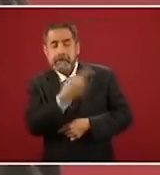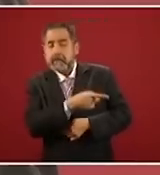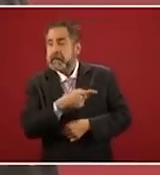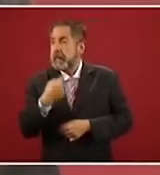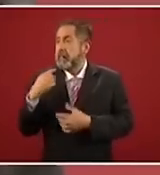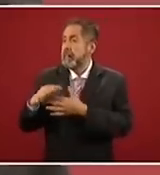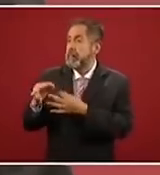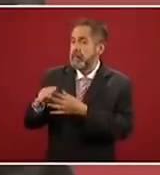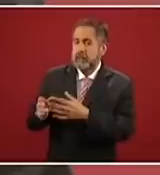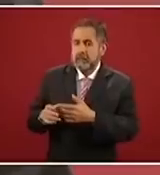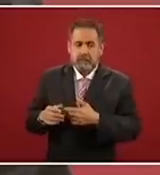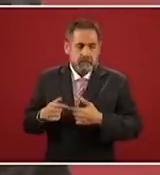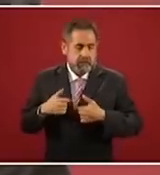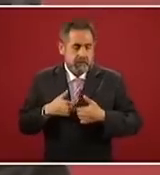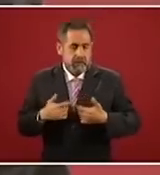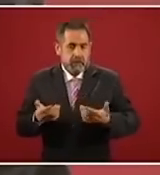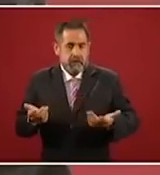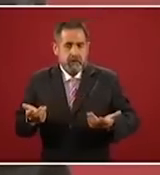y le digo, bueno, pues